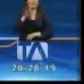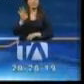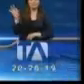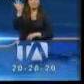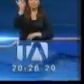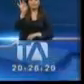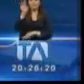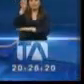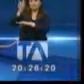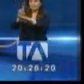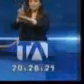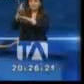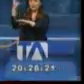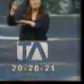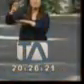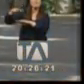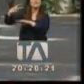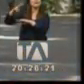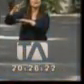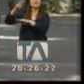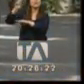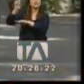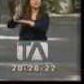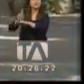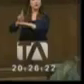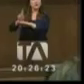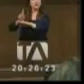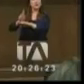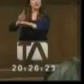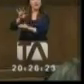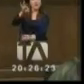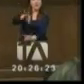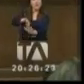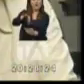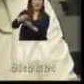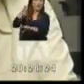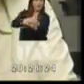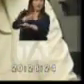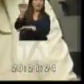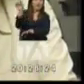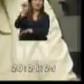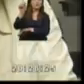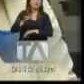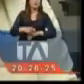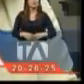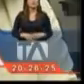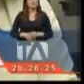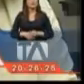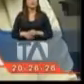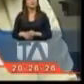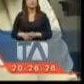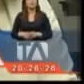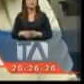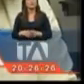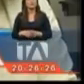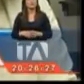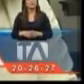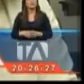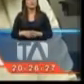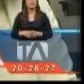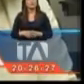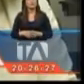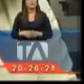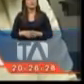designarán a los rectores y vicerrectores. Ya no se hará por elecciones como antes. No es que lo impone, porque hay un